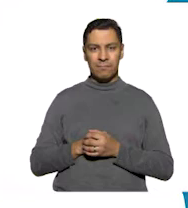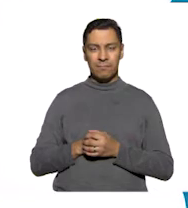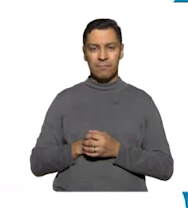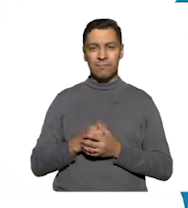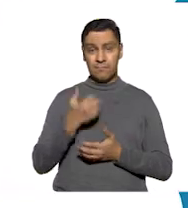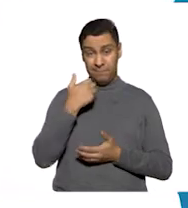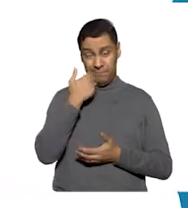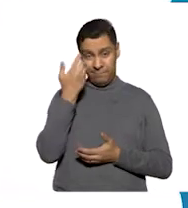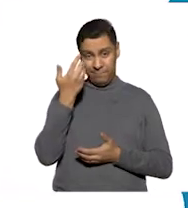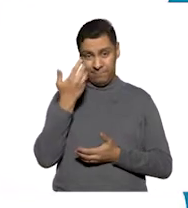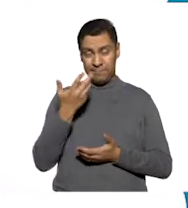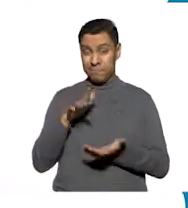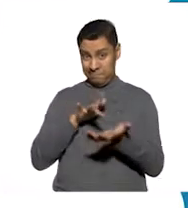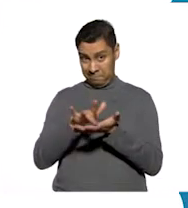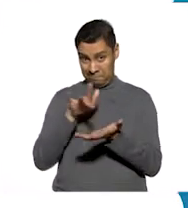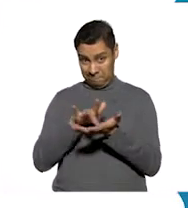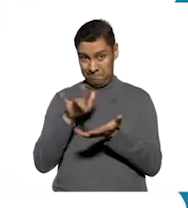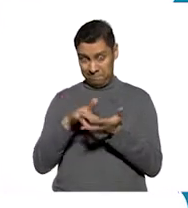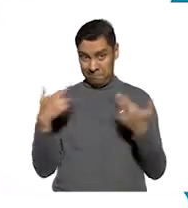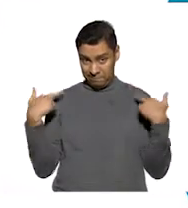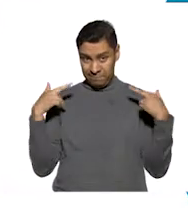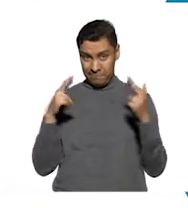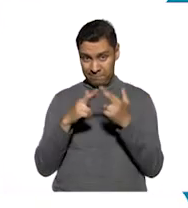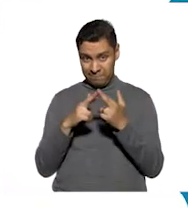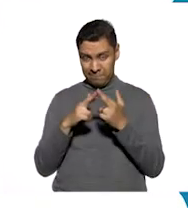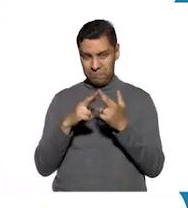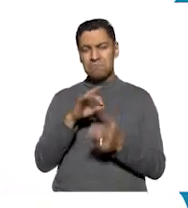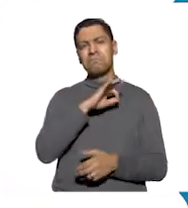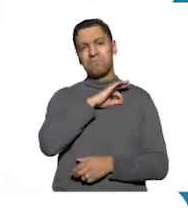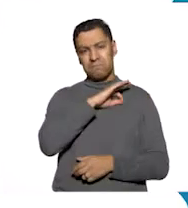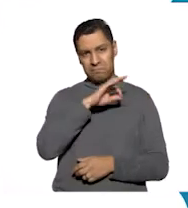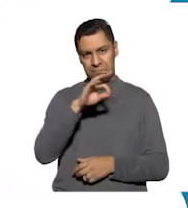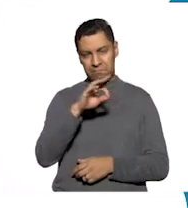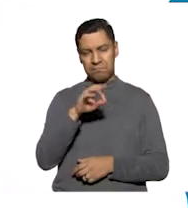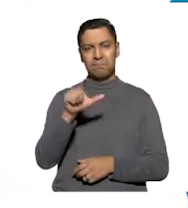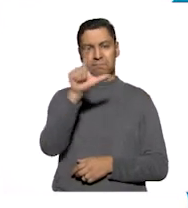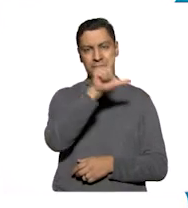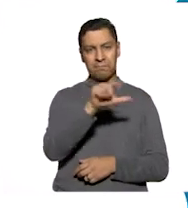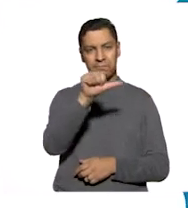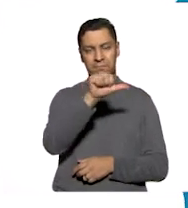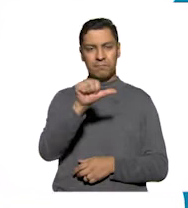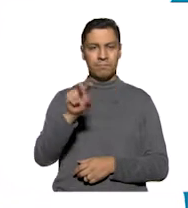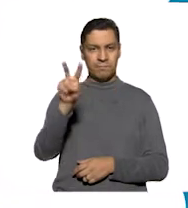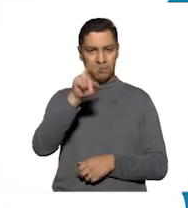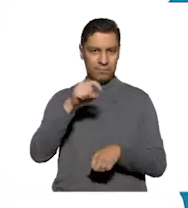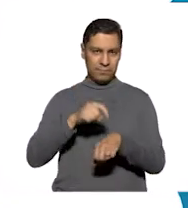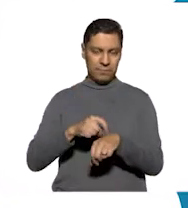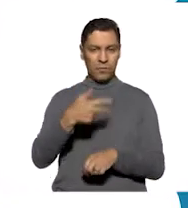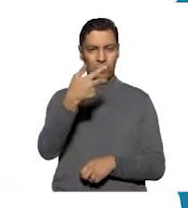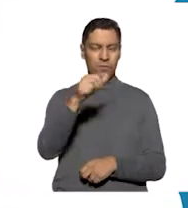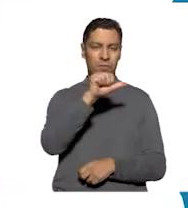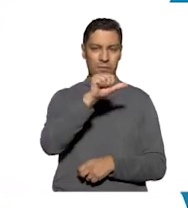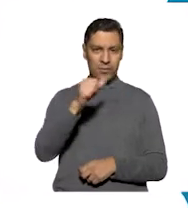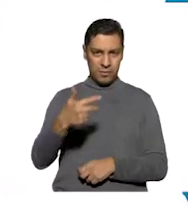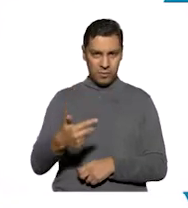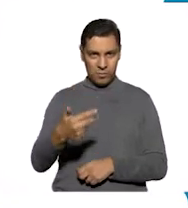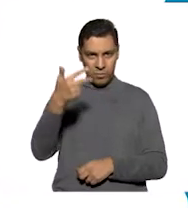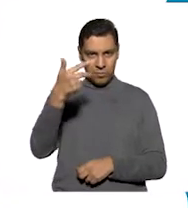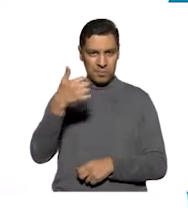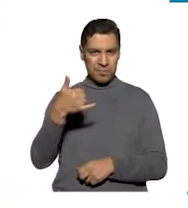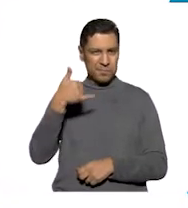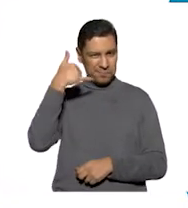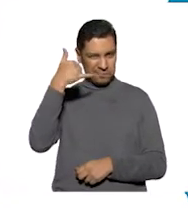Para solicitar apoyo pedagógico, comunícate con maestras y maestros de lunes a viernes de 8 a 20 horas al